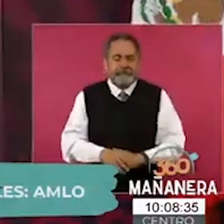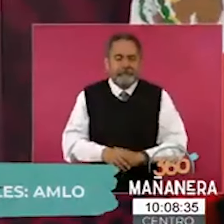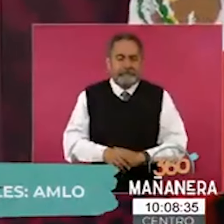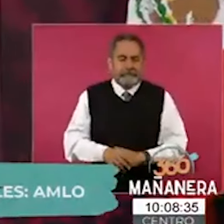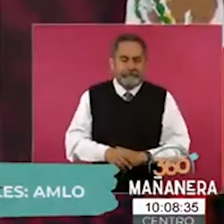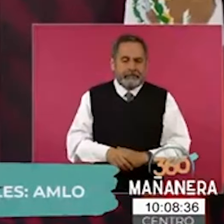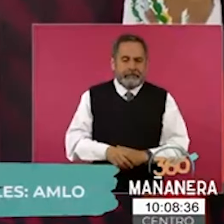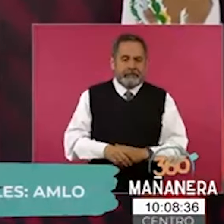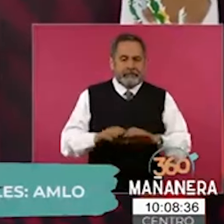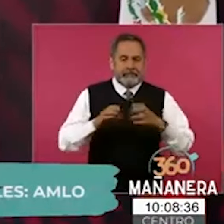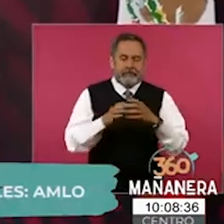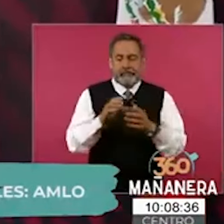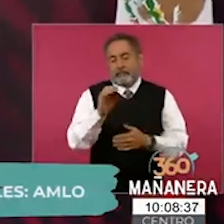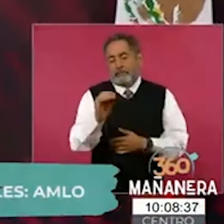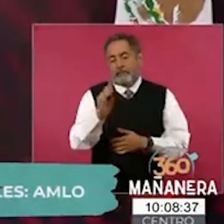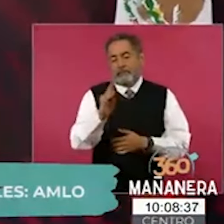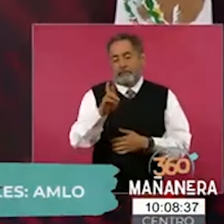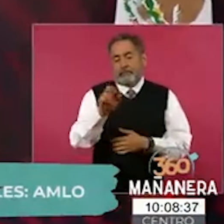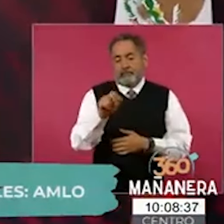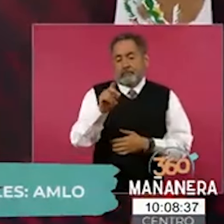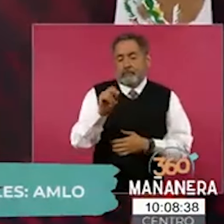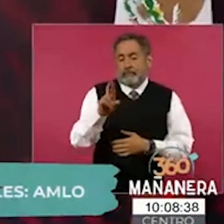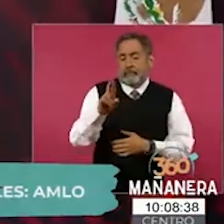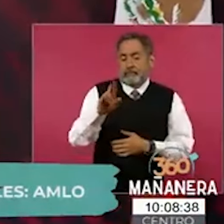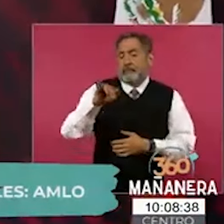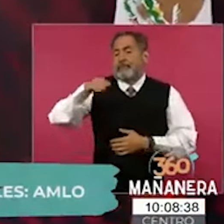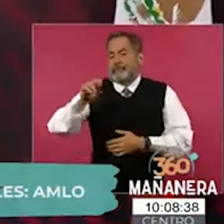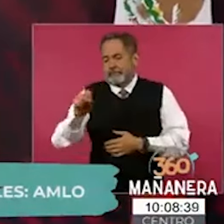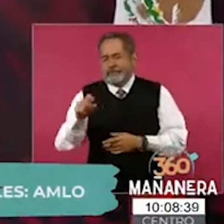El obradorismo,